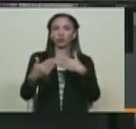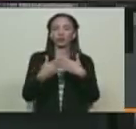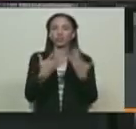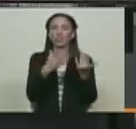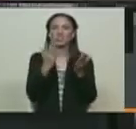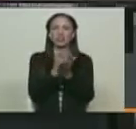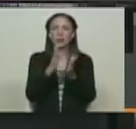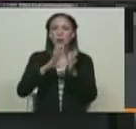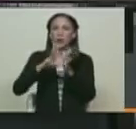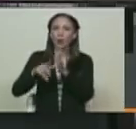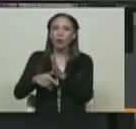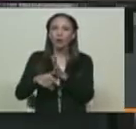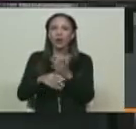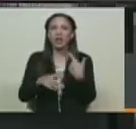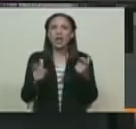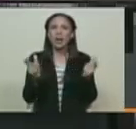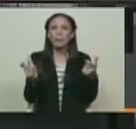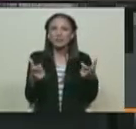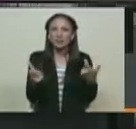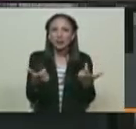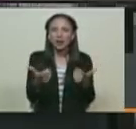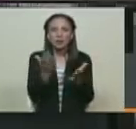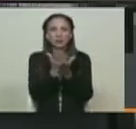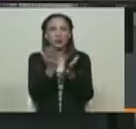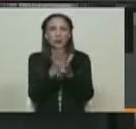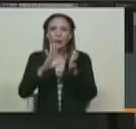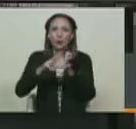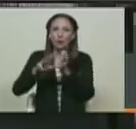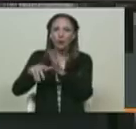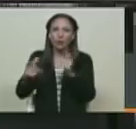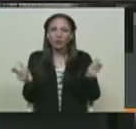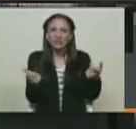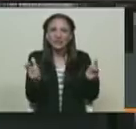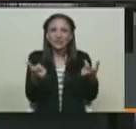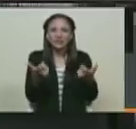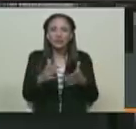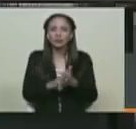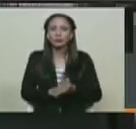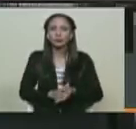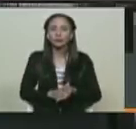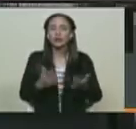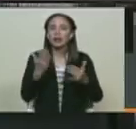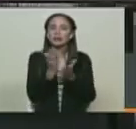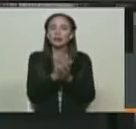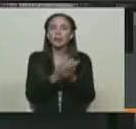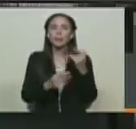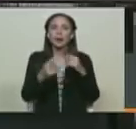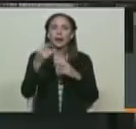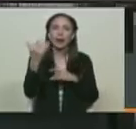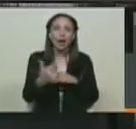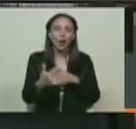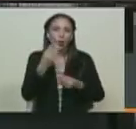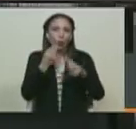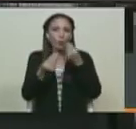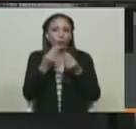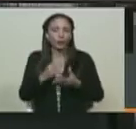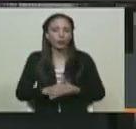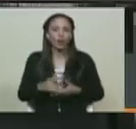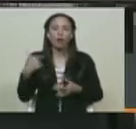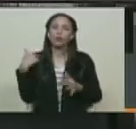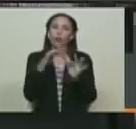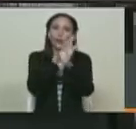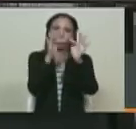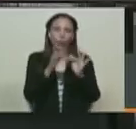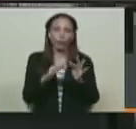ladrona, bachaquera, especuladora, que le aumenta los precios al pueblo. Bueno, yo creé las formas